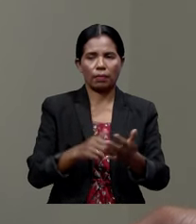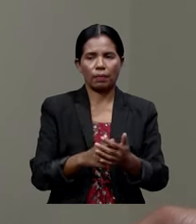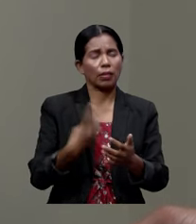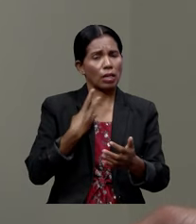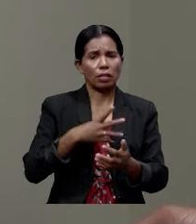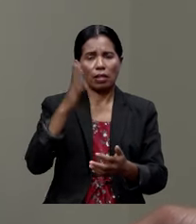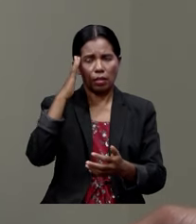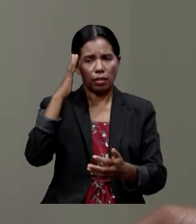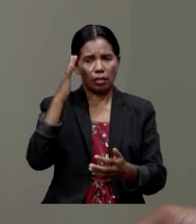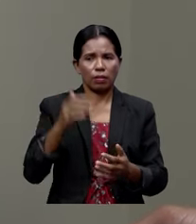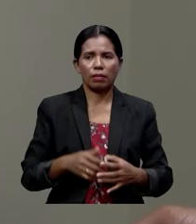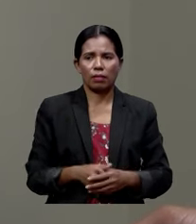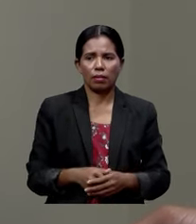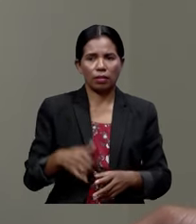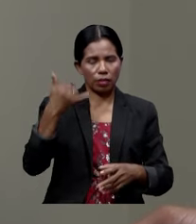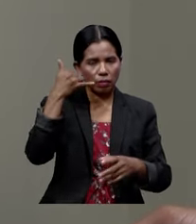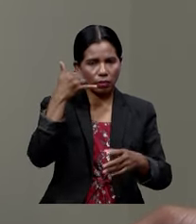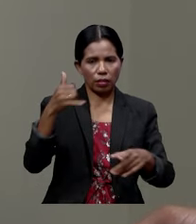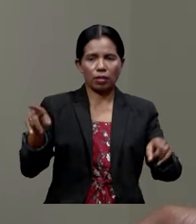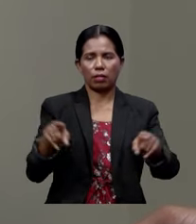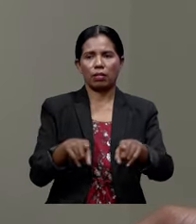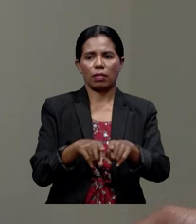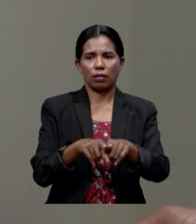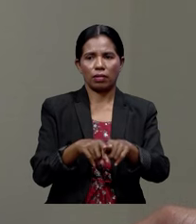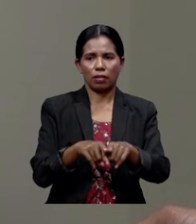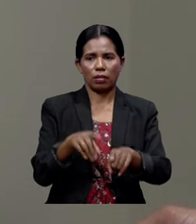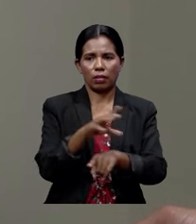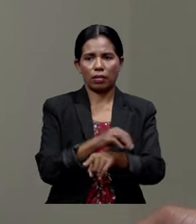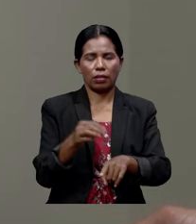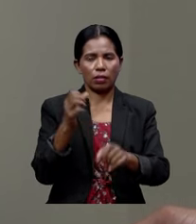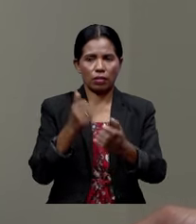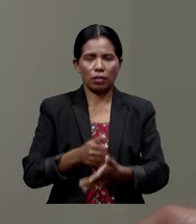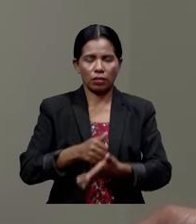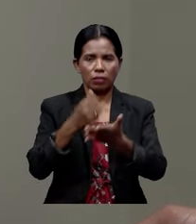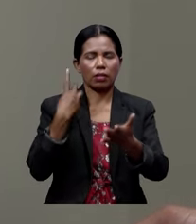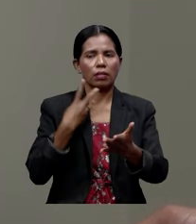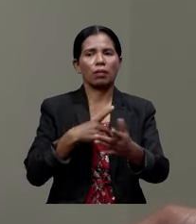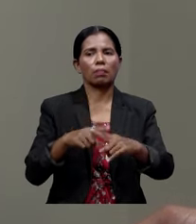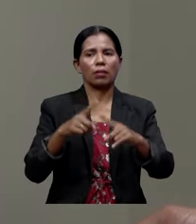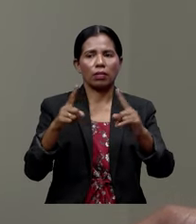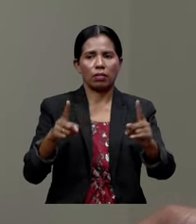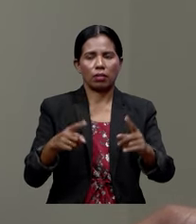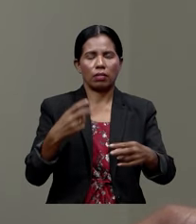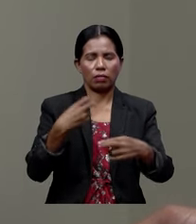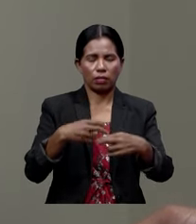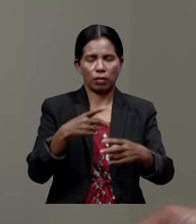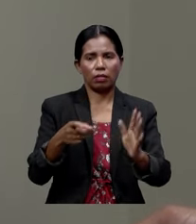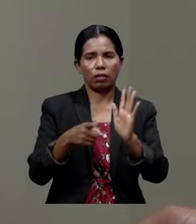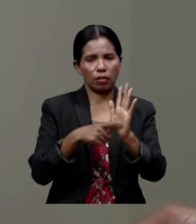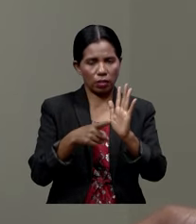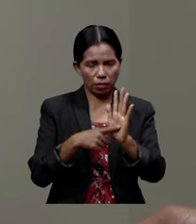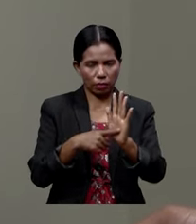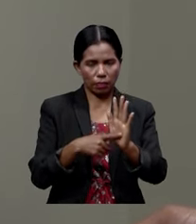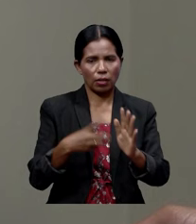do telefone, essa. Me usi na beka at azura ita, may be niyamos iha impacto negatibo na ba?